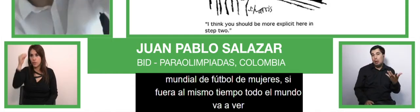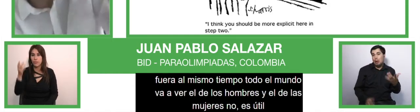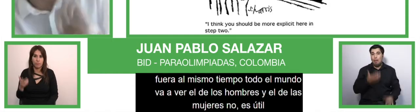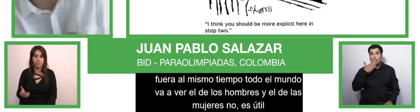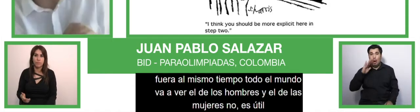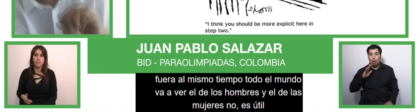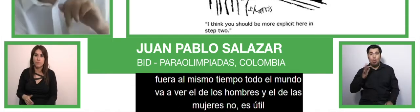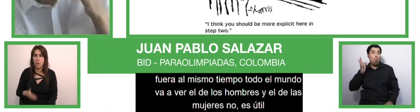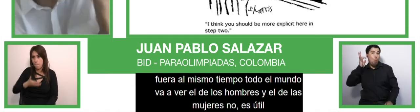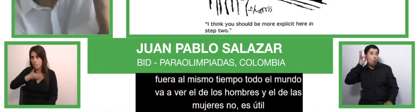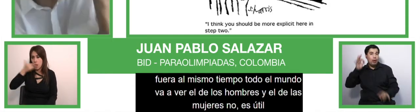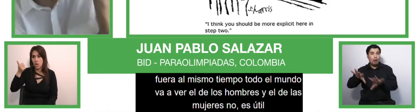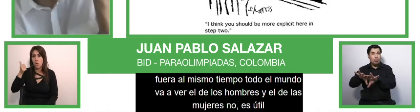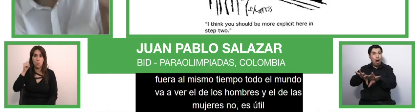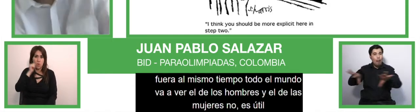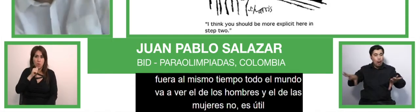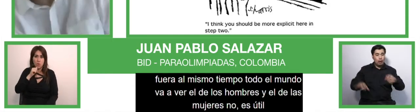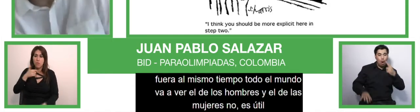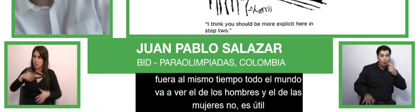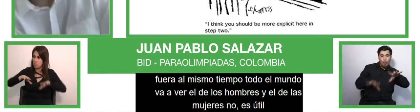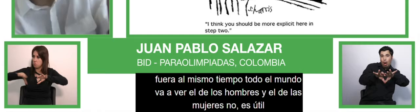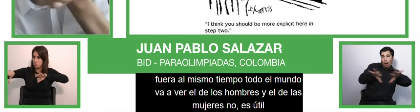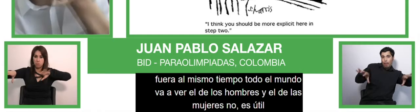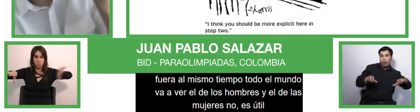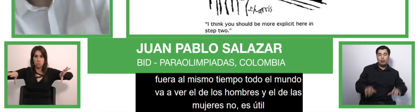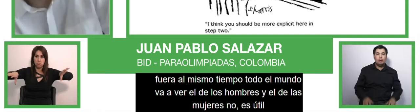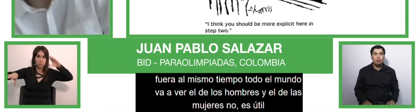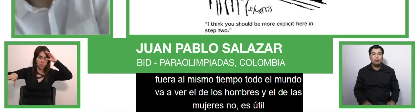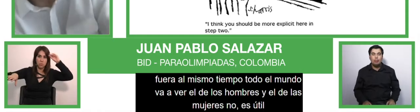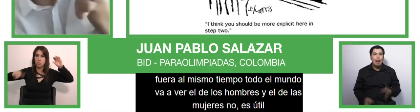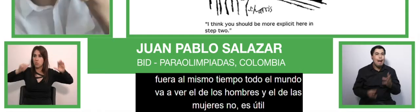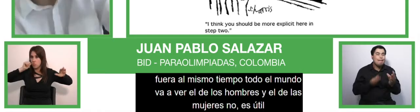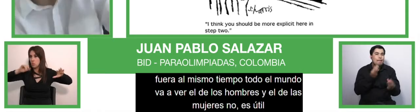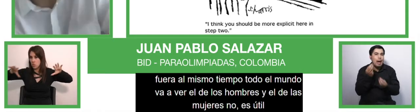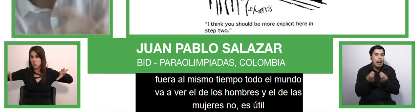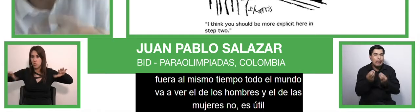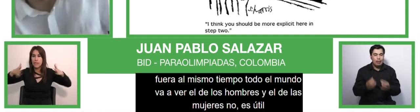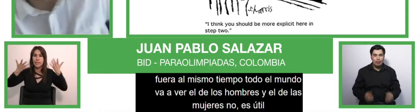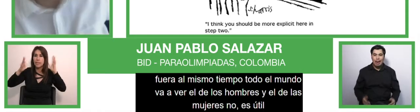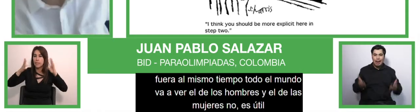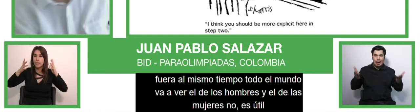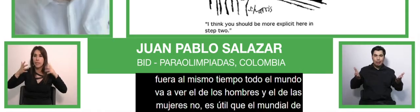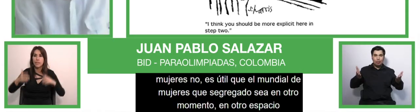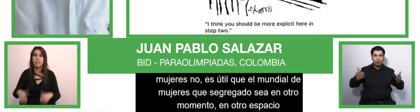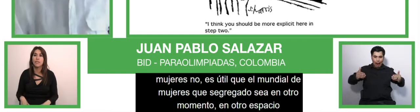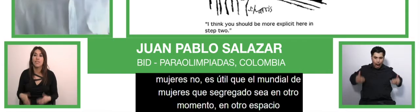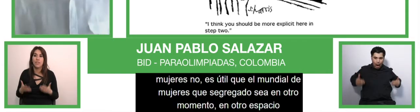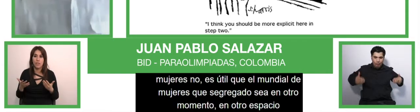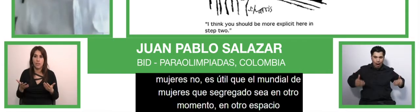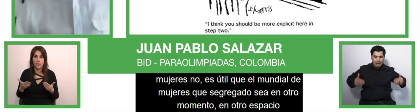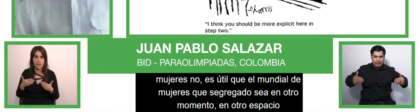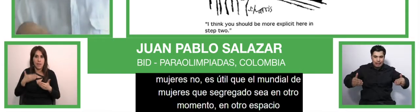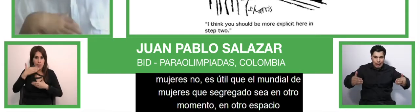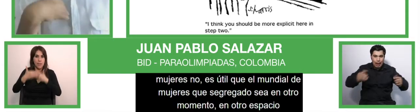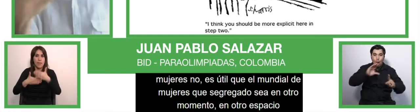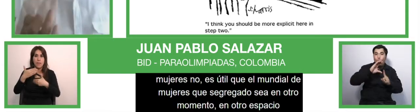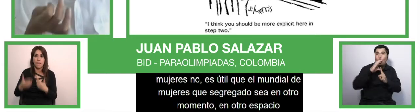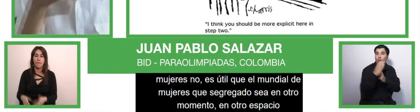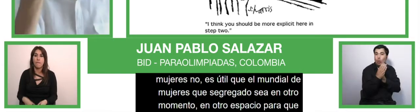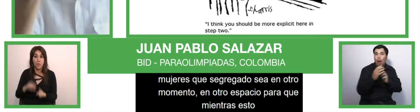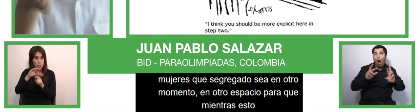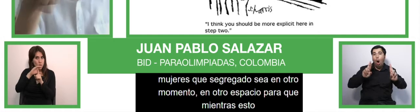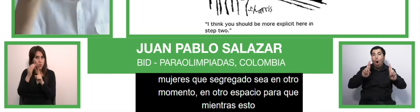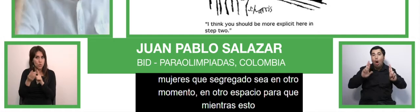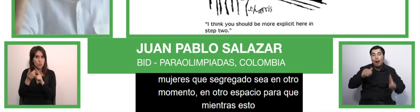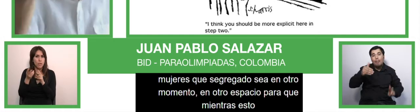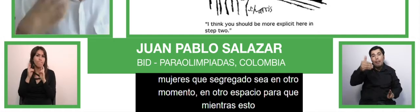sea en otro espacio, ¿sí? Para que mientras esto logra avanzar la cultura, de tal forma que ojalá en 10